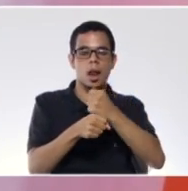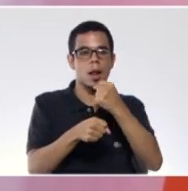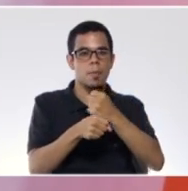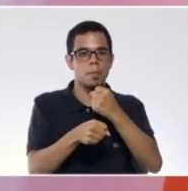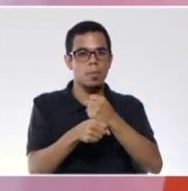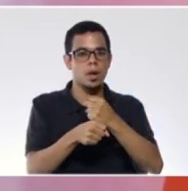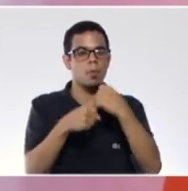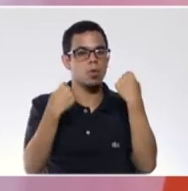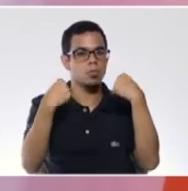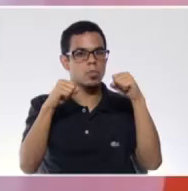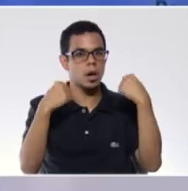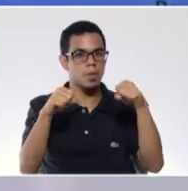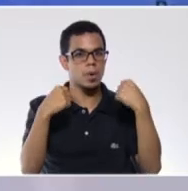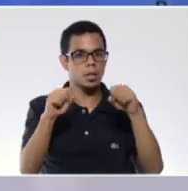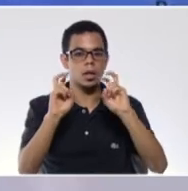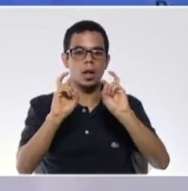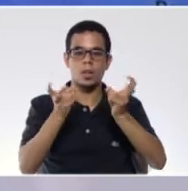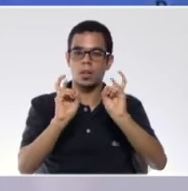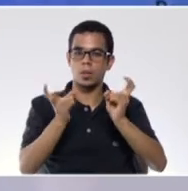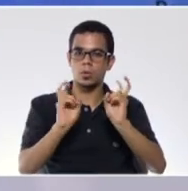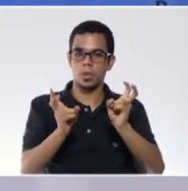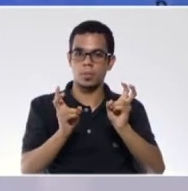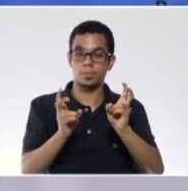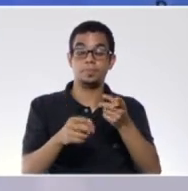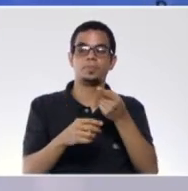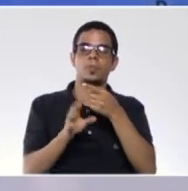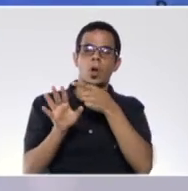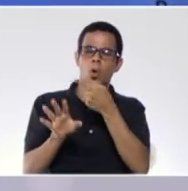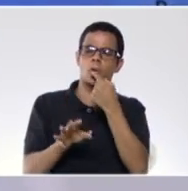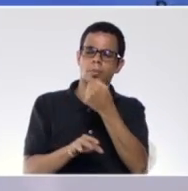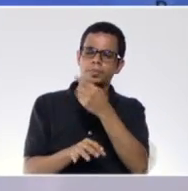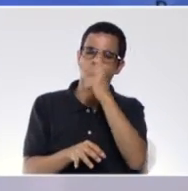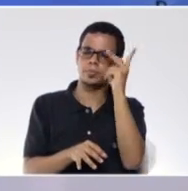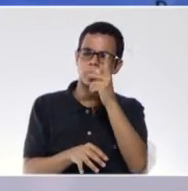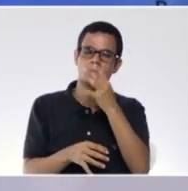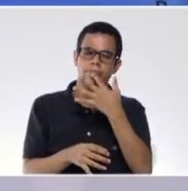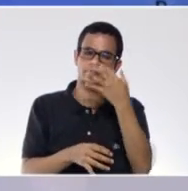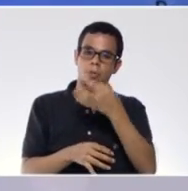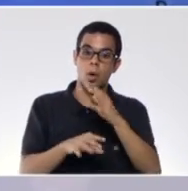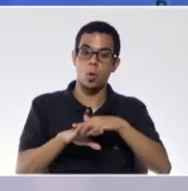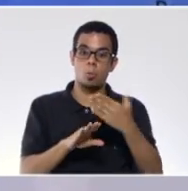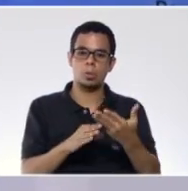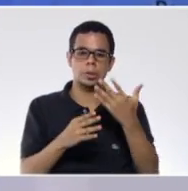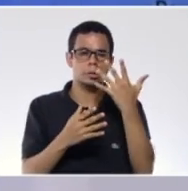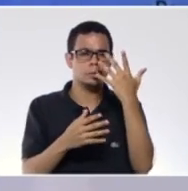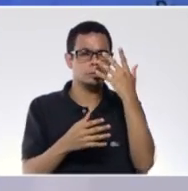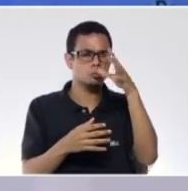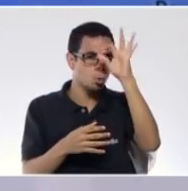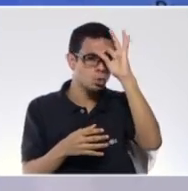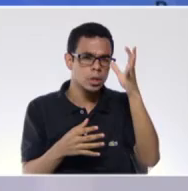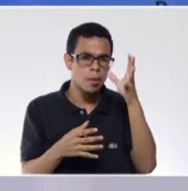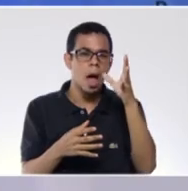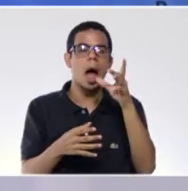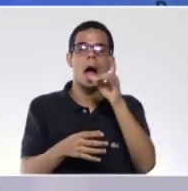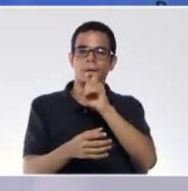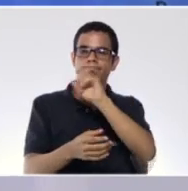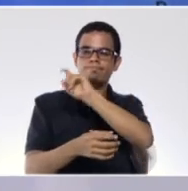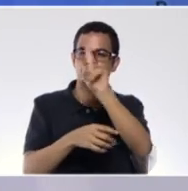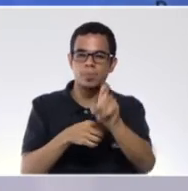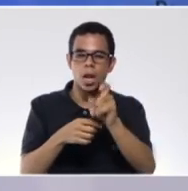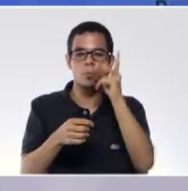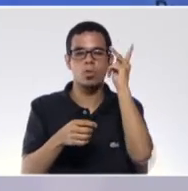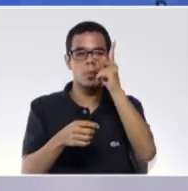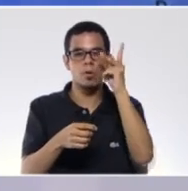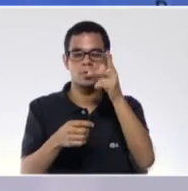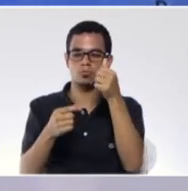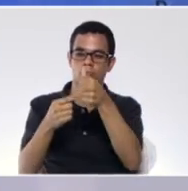el referente teórico práctico. Lo que mencionas es muy importante porque si hay alguna duda, podemos recurrir a esas asesorías pedagógicas